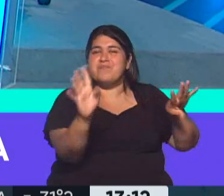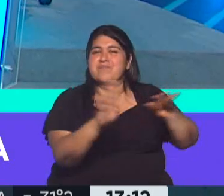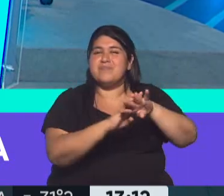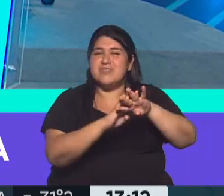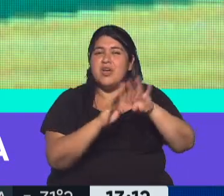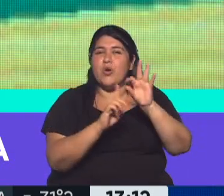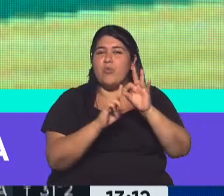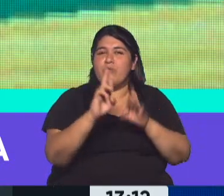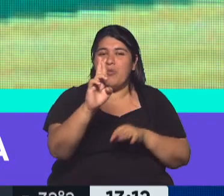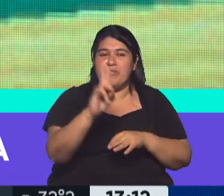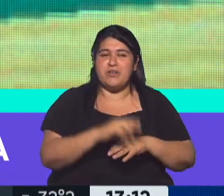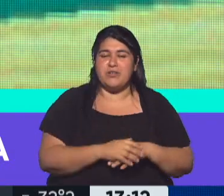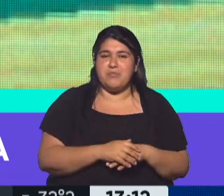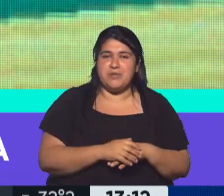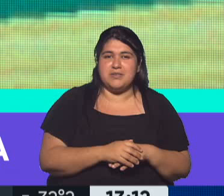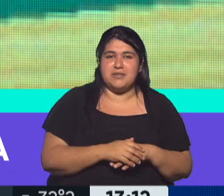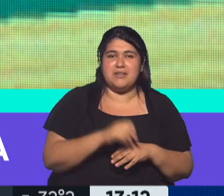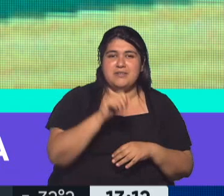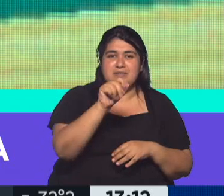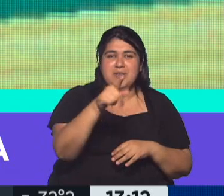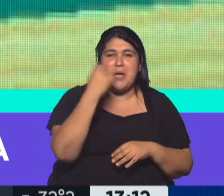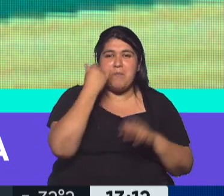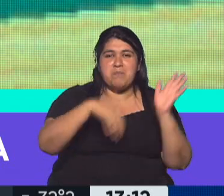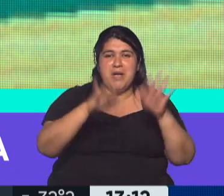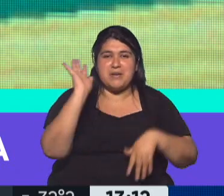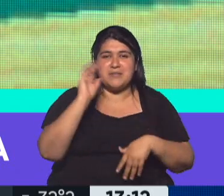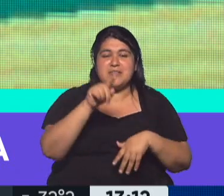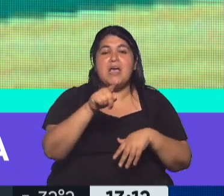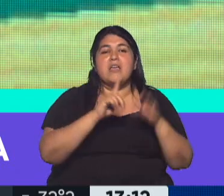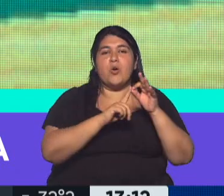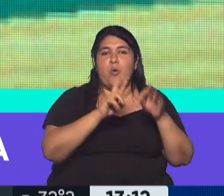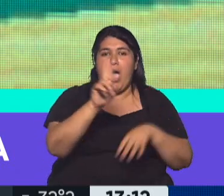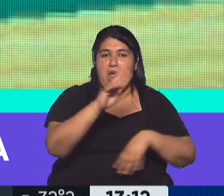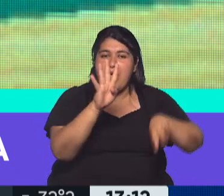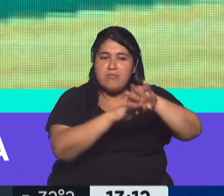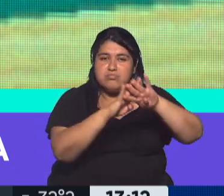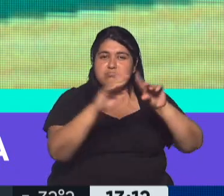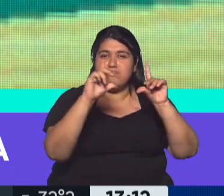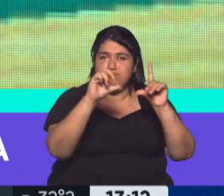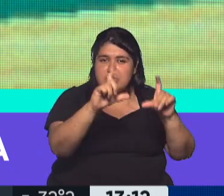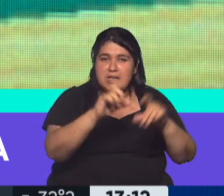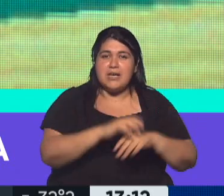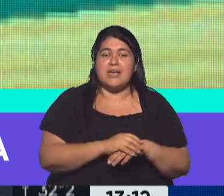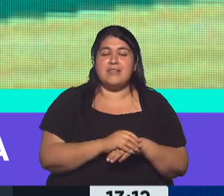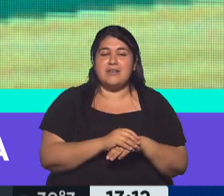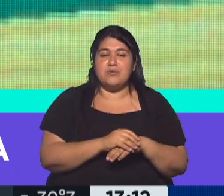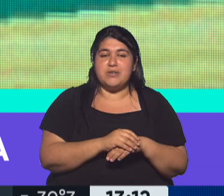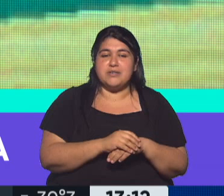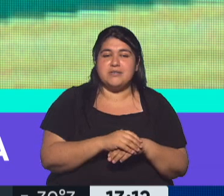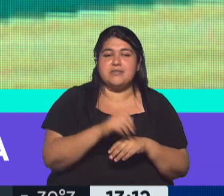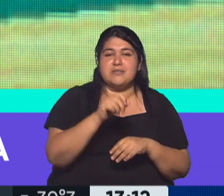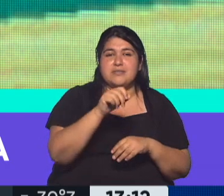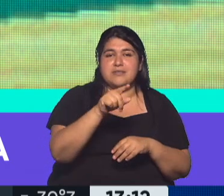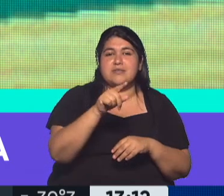código Vamos QR, a aclararlo porque este código de ética incluye precisamente el abuso de poder, la violencia laboral y muchas otras cuestiones. ¿Cómo